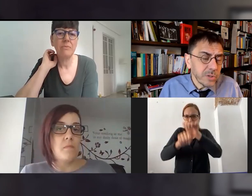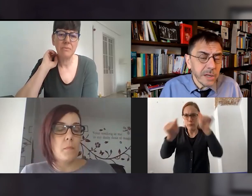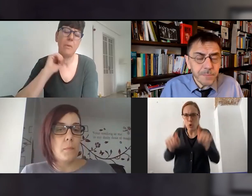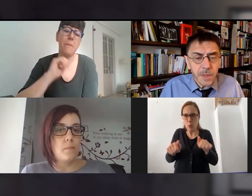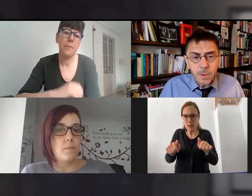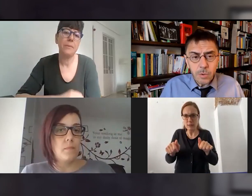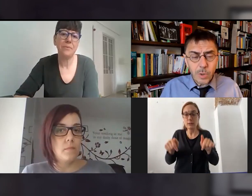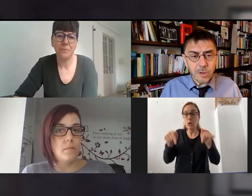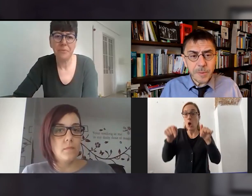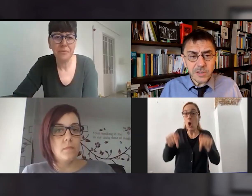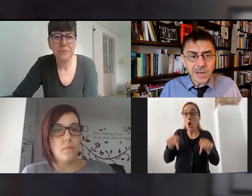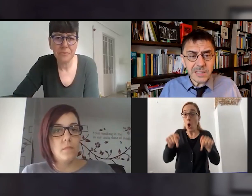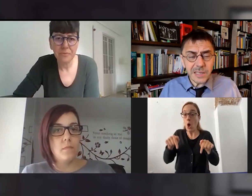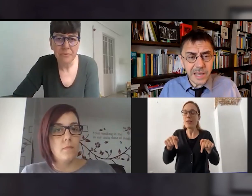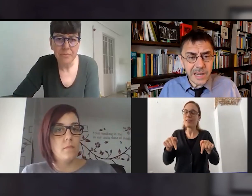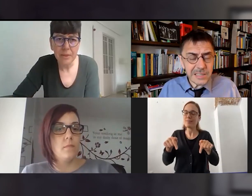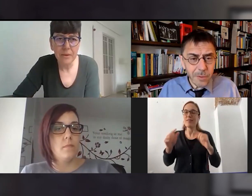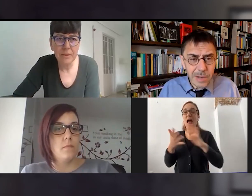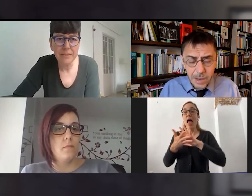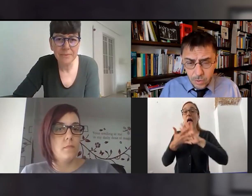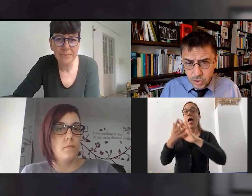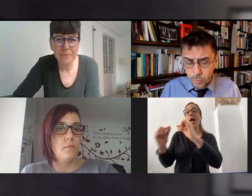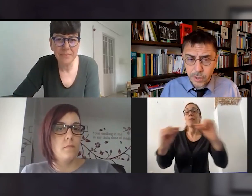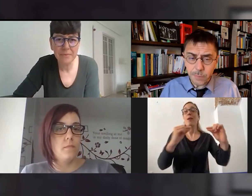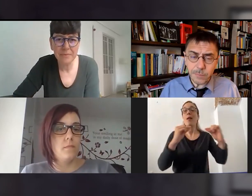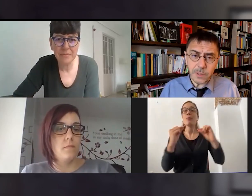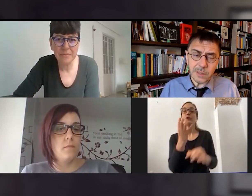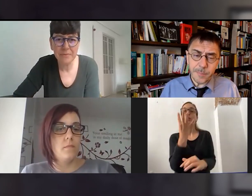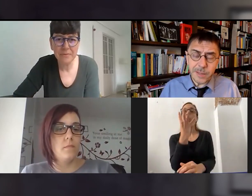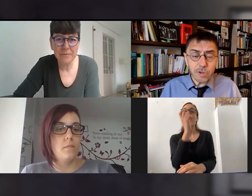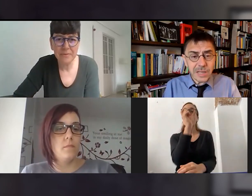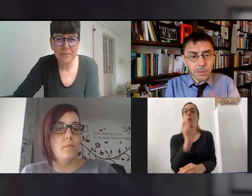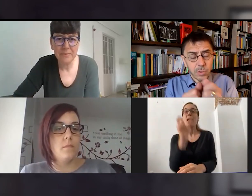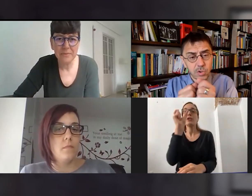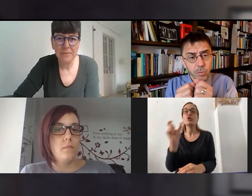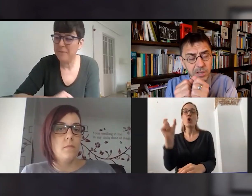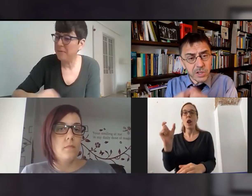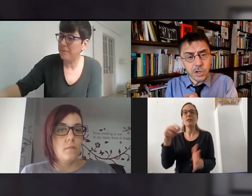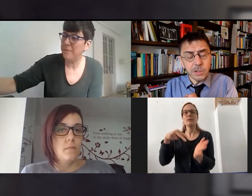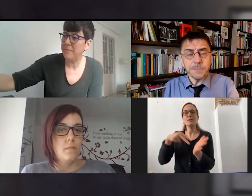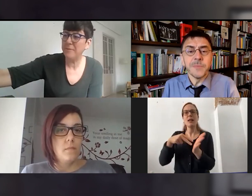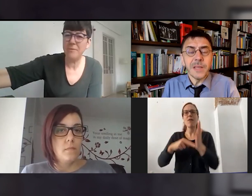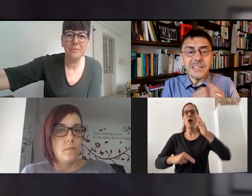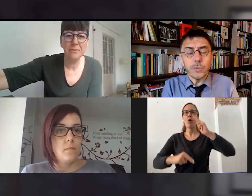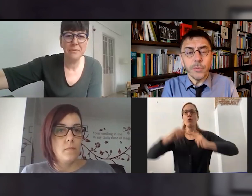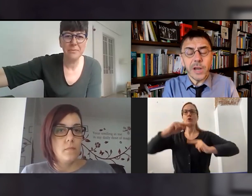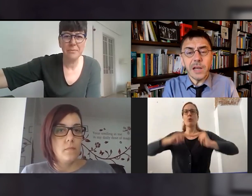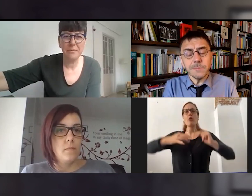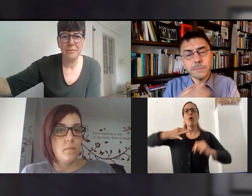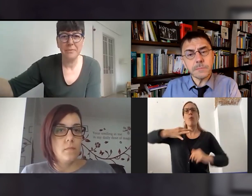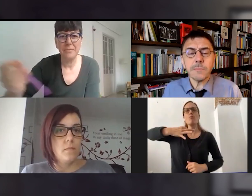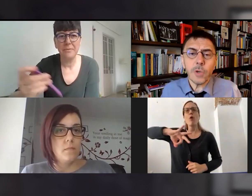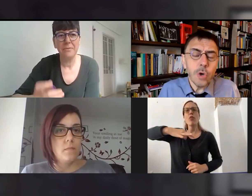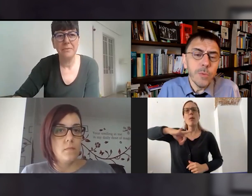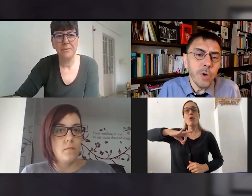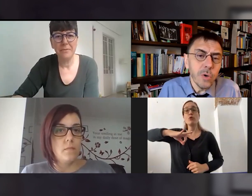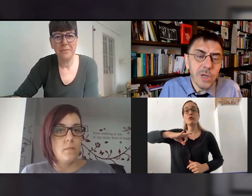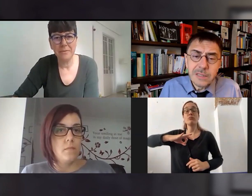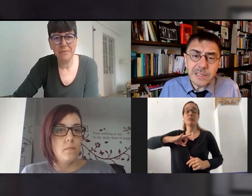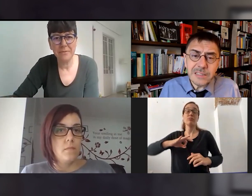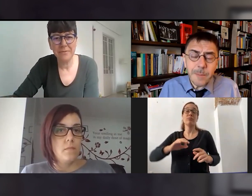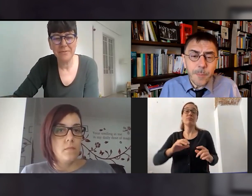de discutir con cuatro personas que han estado en la construcción de Podemos, tanto en su versión institucional